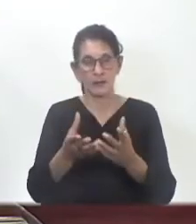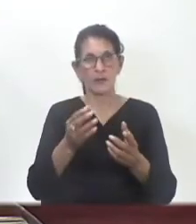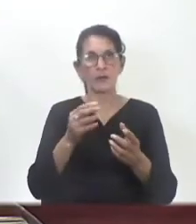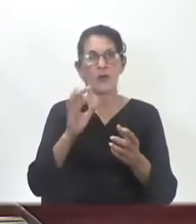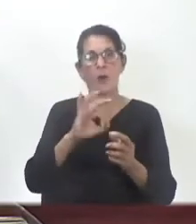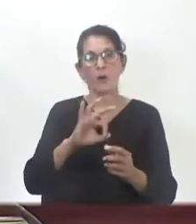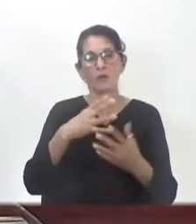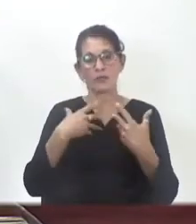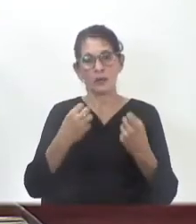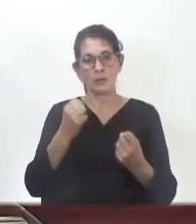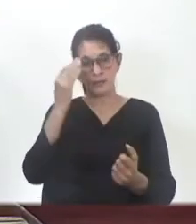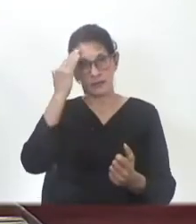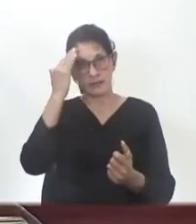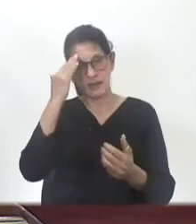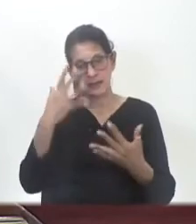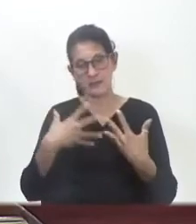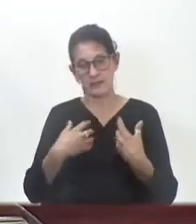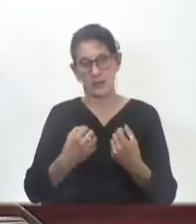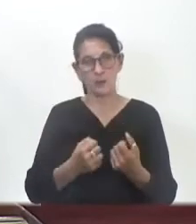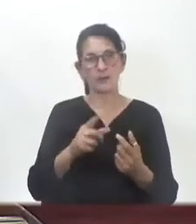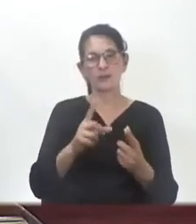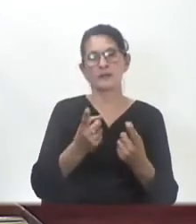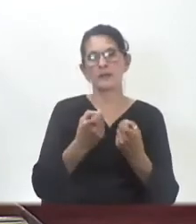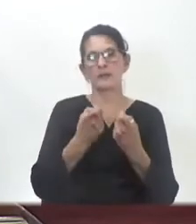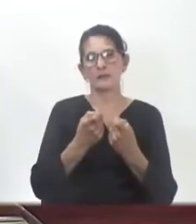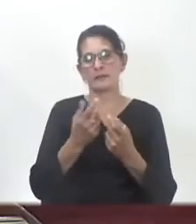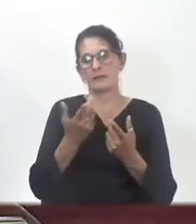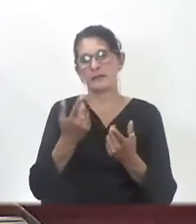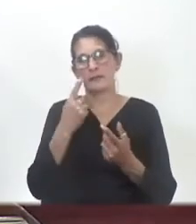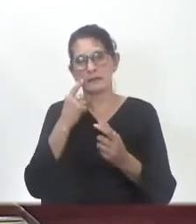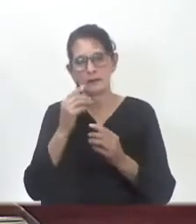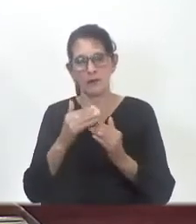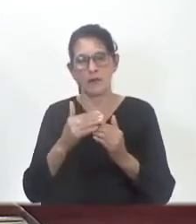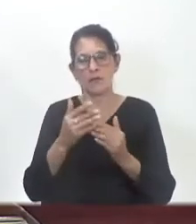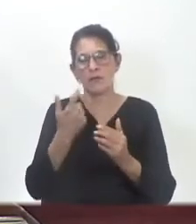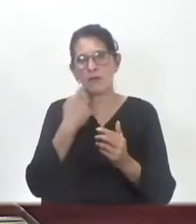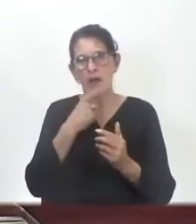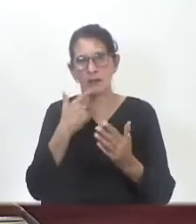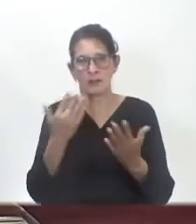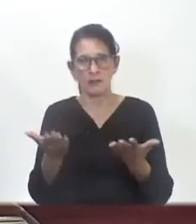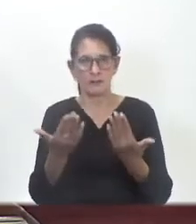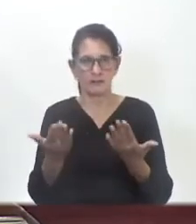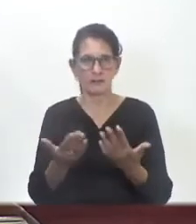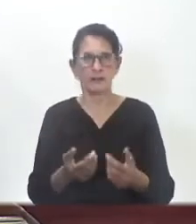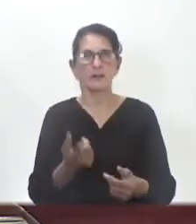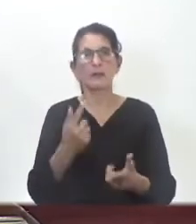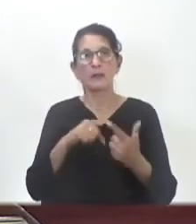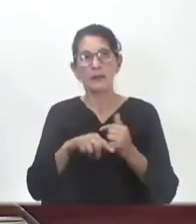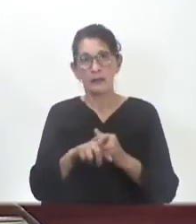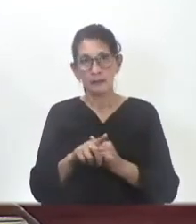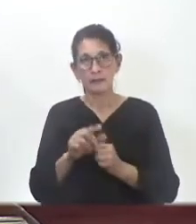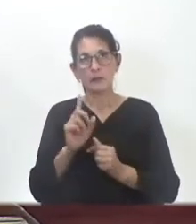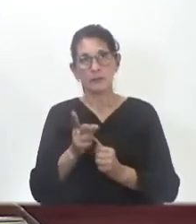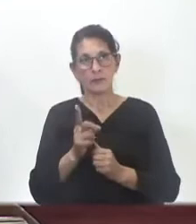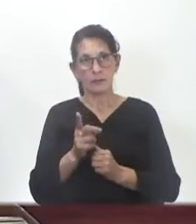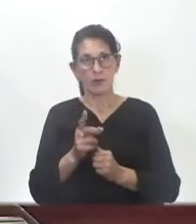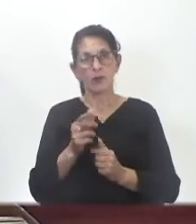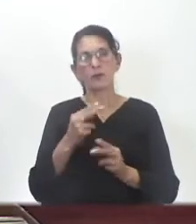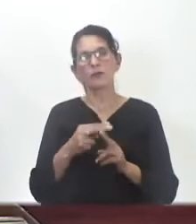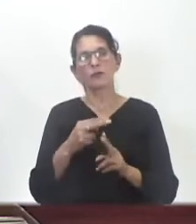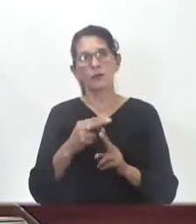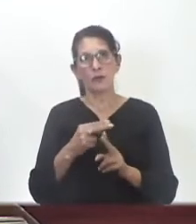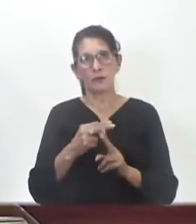salud mental están lejos del nivel necesario de cobertura. Esto mismo también fue